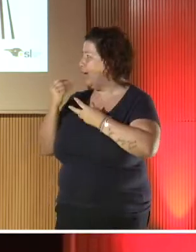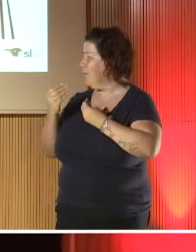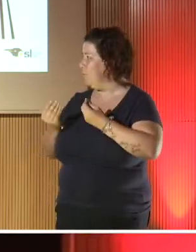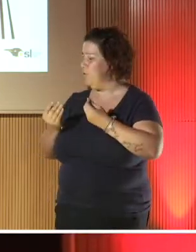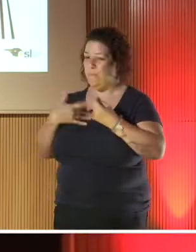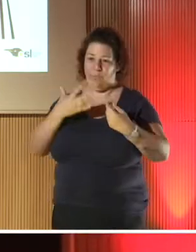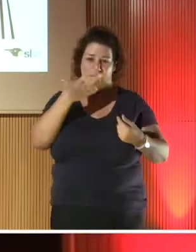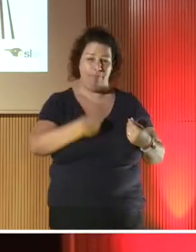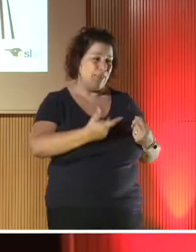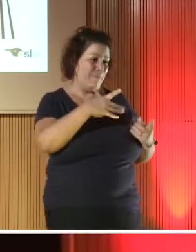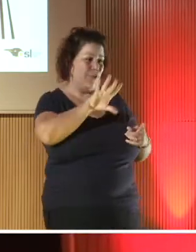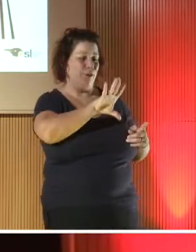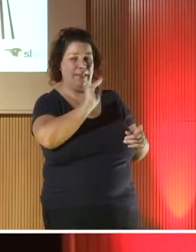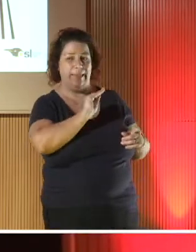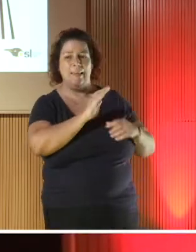Murcia lo entenderíais.